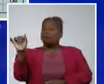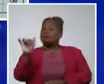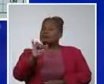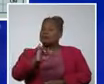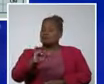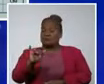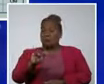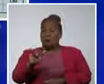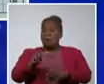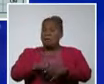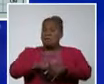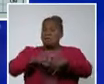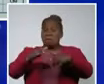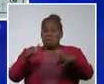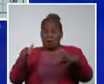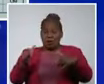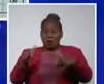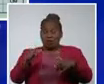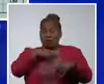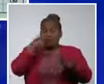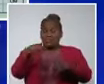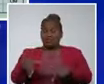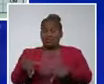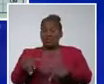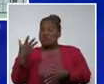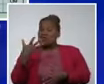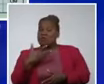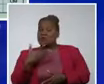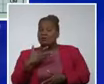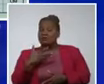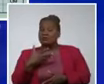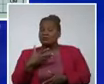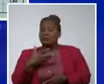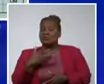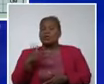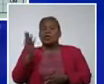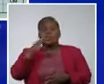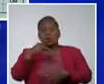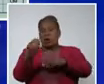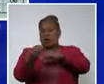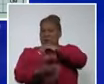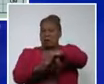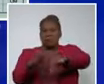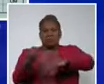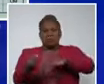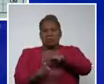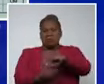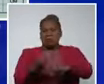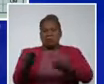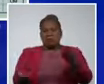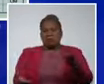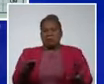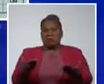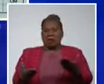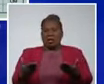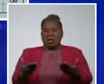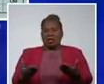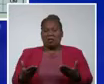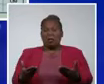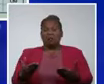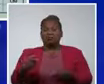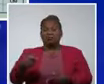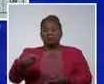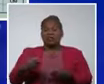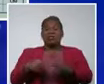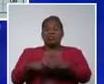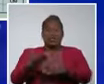mayor número de fallecidos, tampoco tiene cambios en comparación con días anteriores. A la cabeza